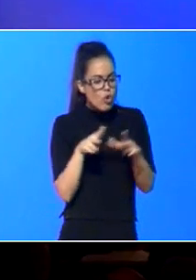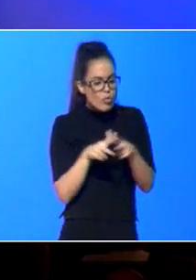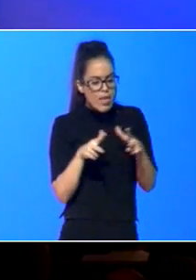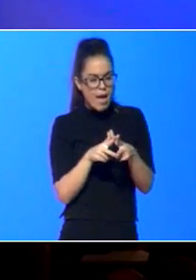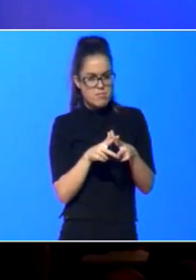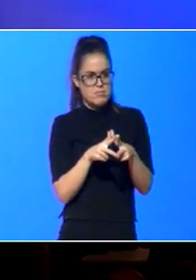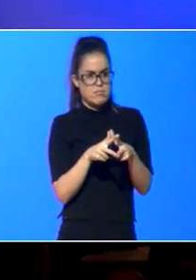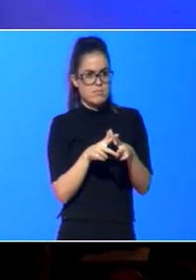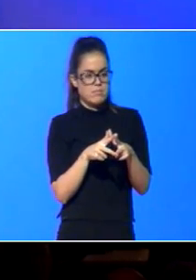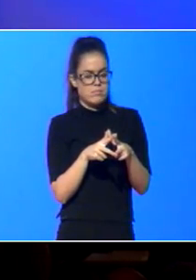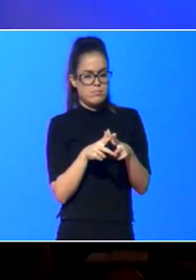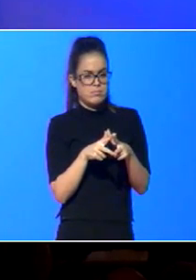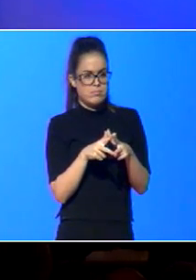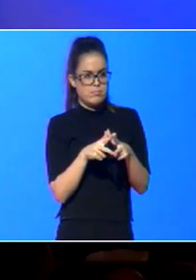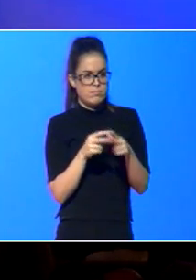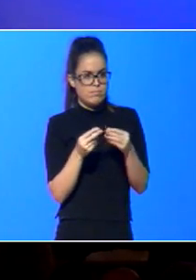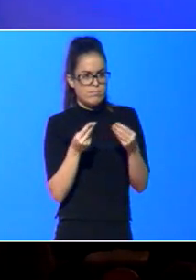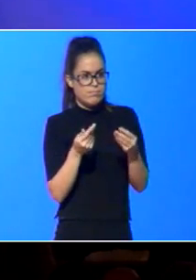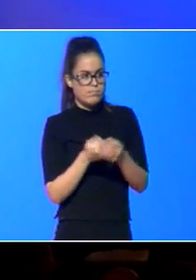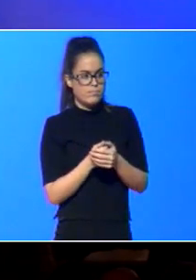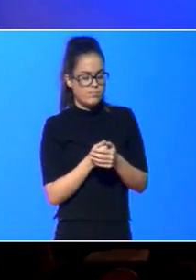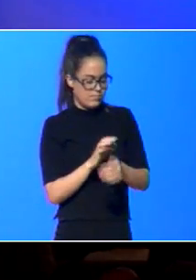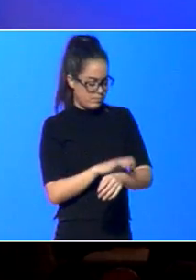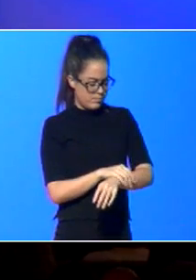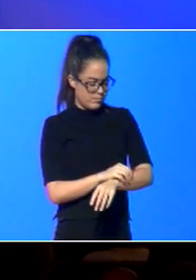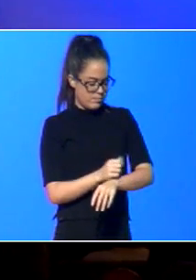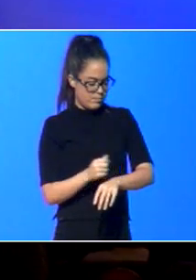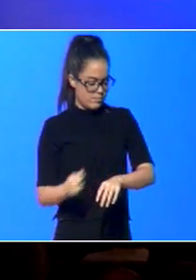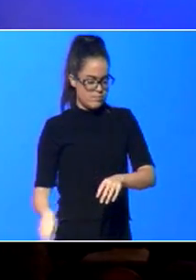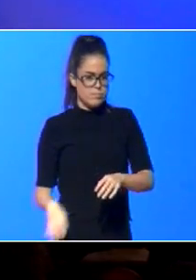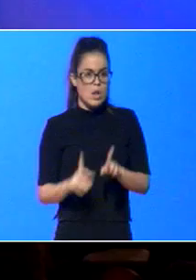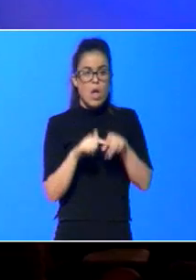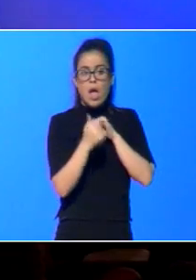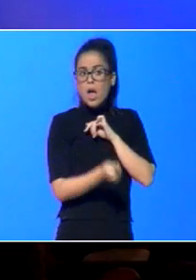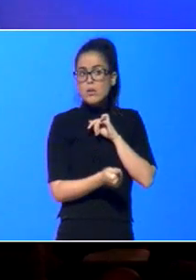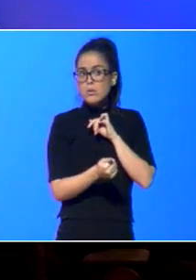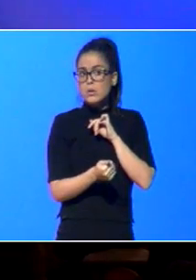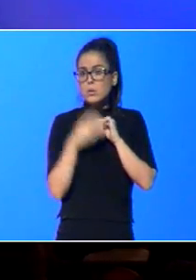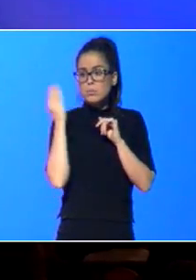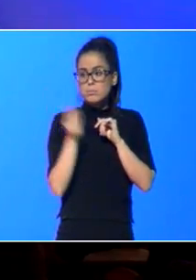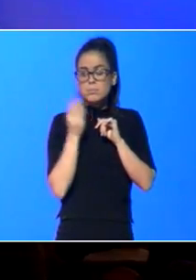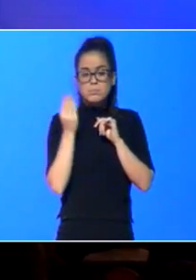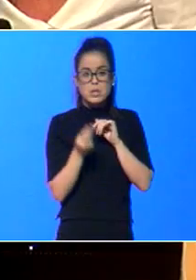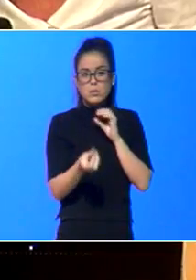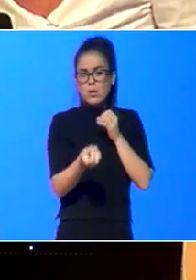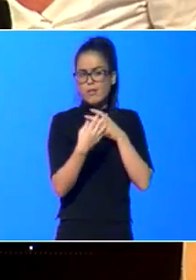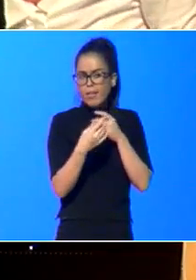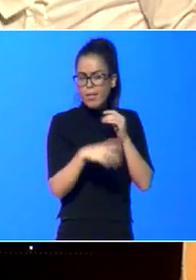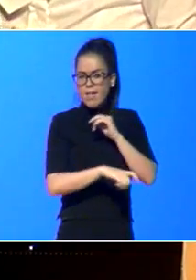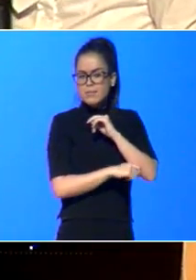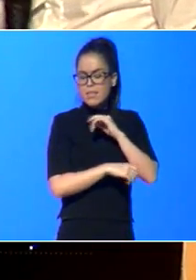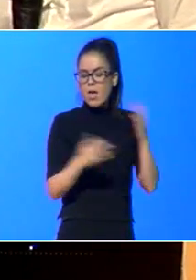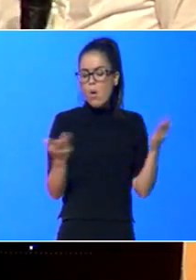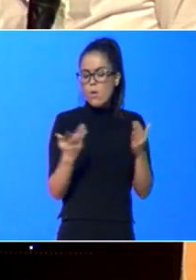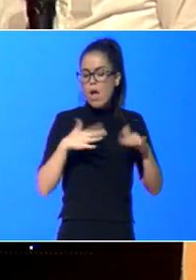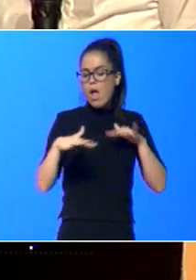pues luego nos supongo que sí que nos dirás con qué estrategias, ya, bueno, con qué acciones y cómo lo